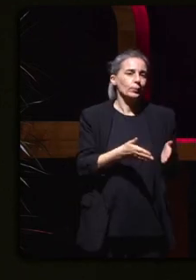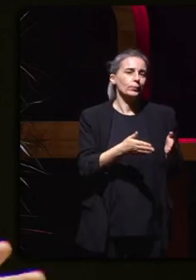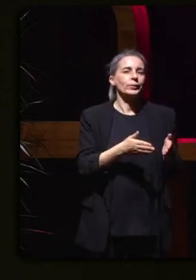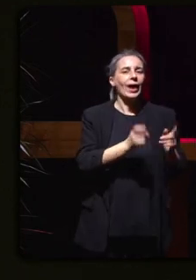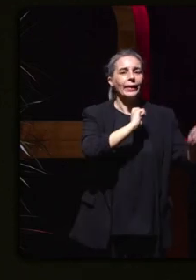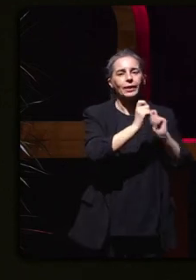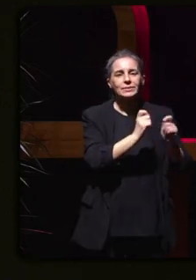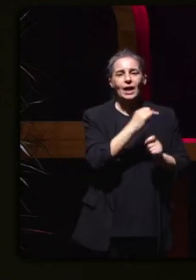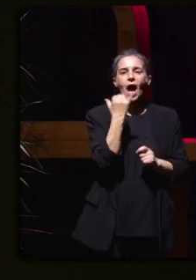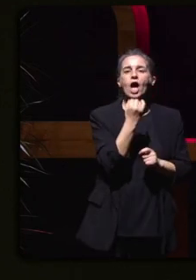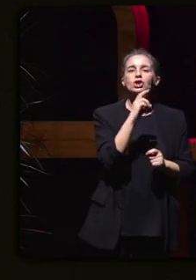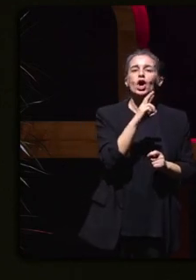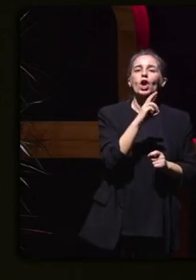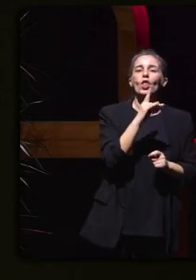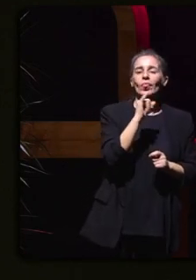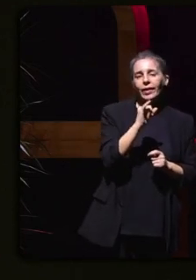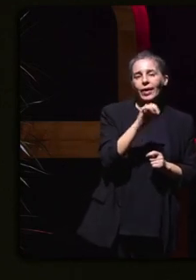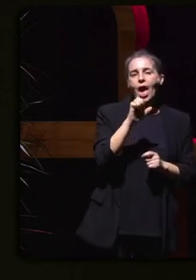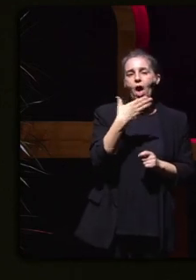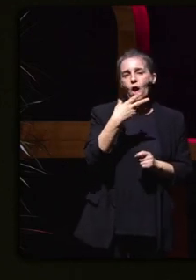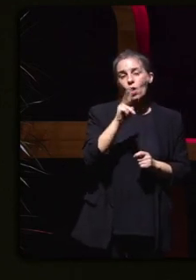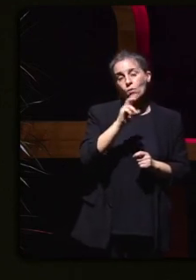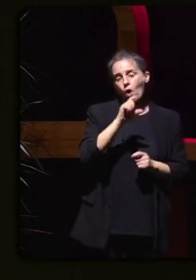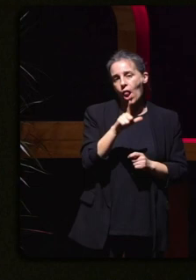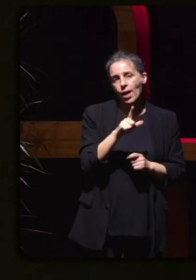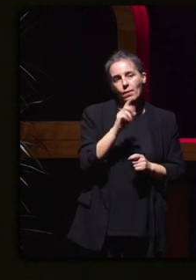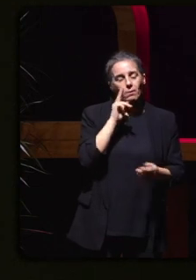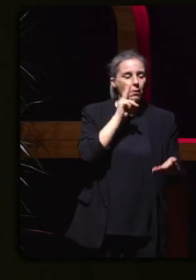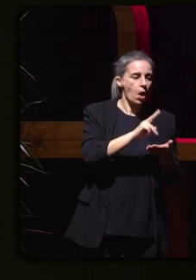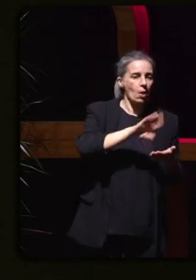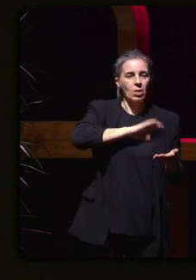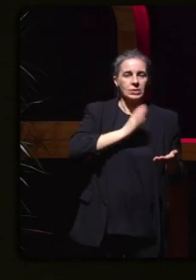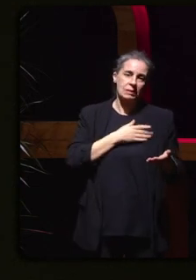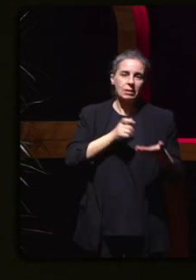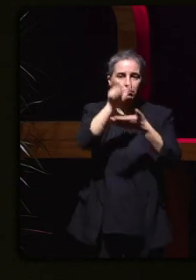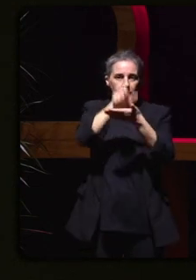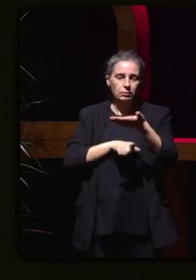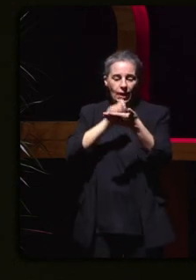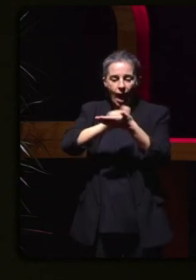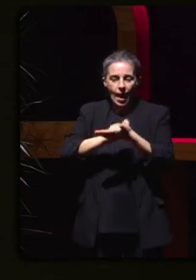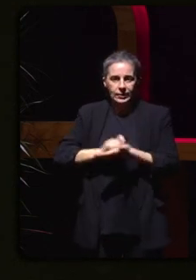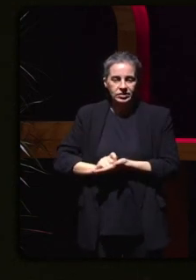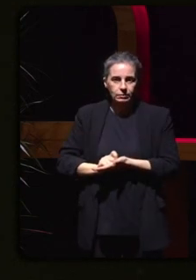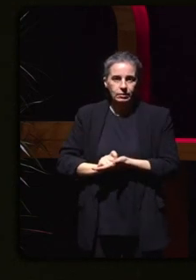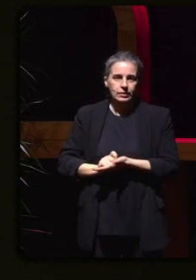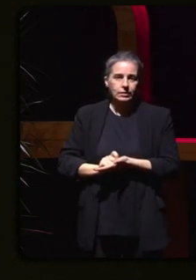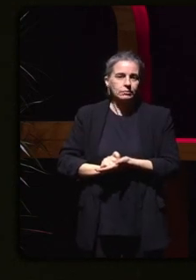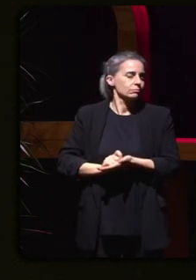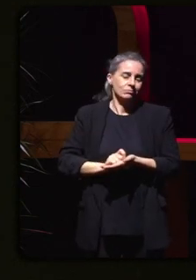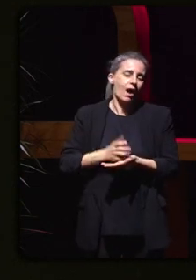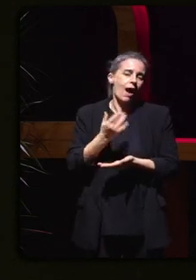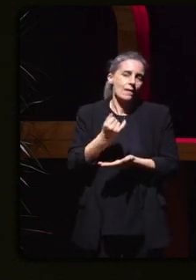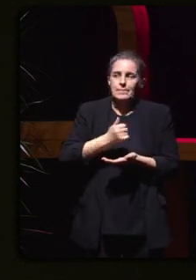y al día siguiente escribo una columna sobre esto yo creo que ayuda muchísimo ser consciente de que el panorama internacional